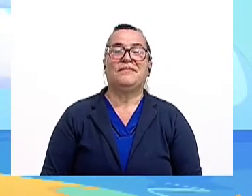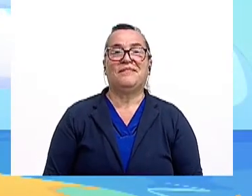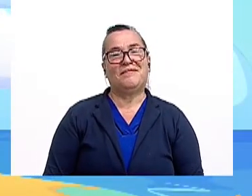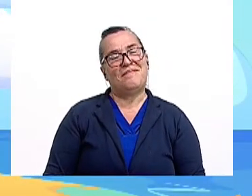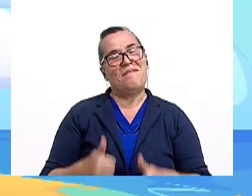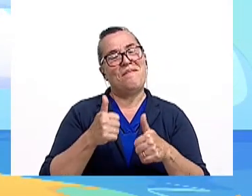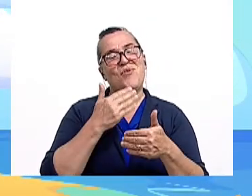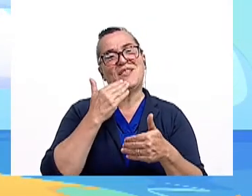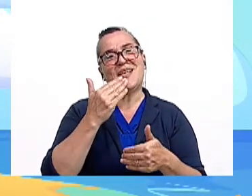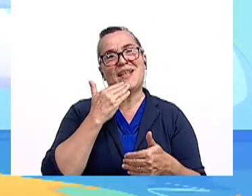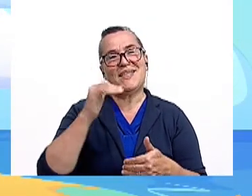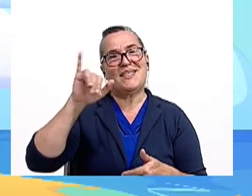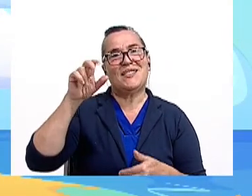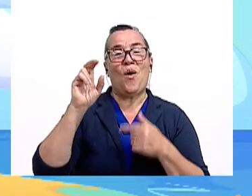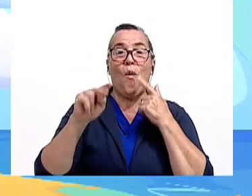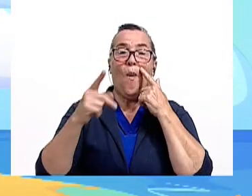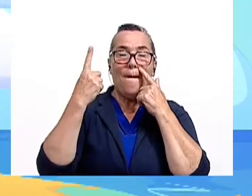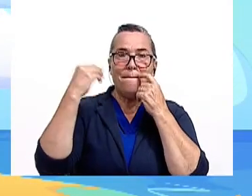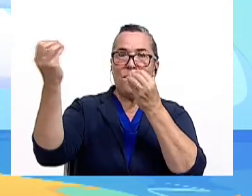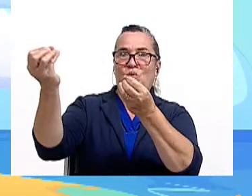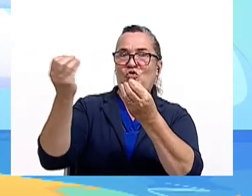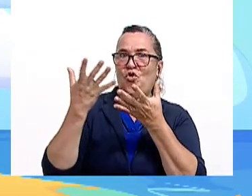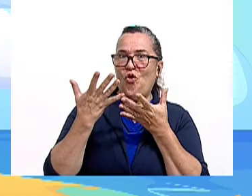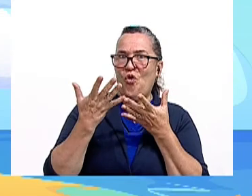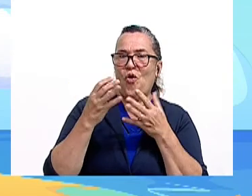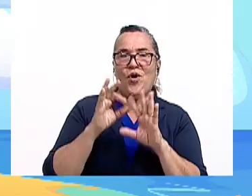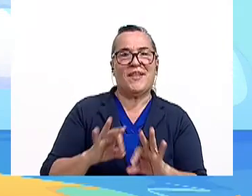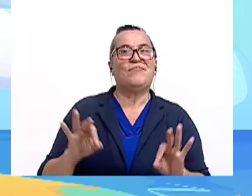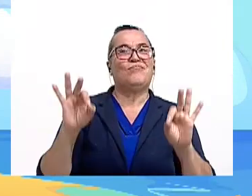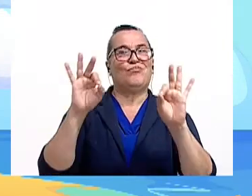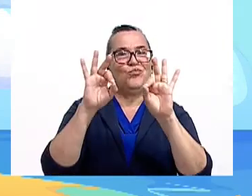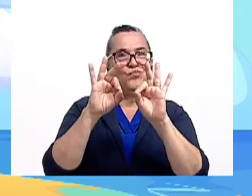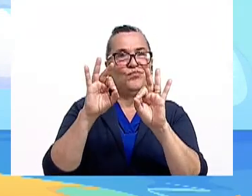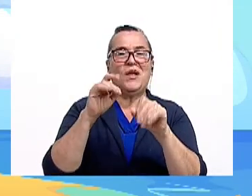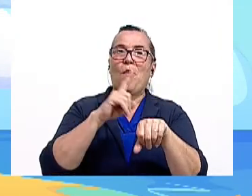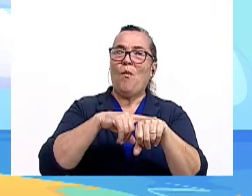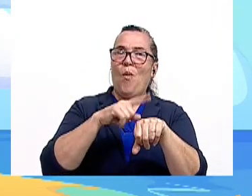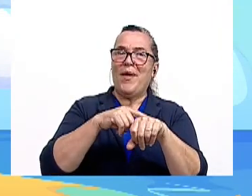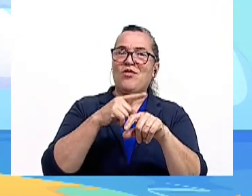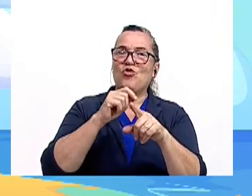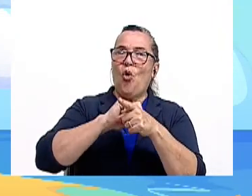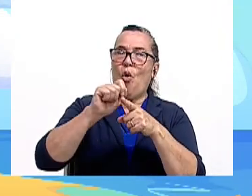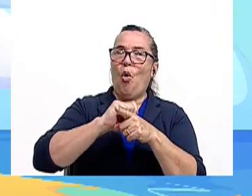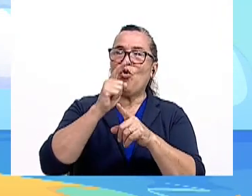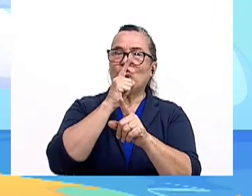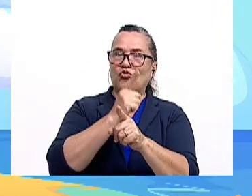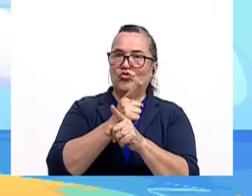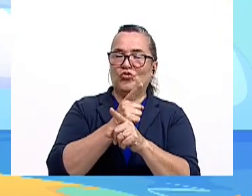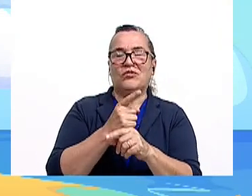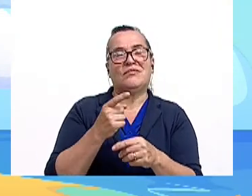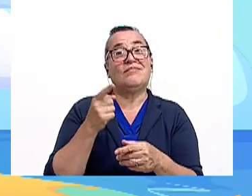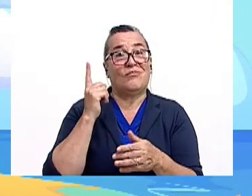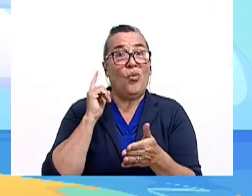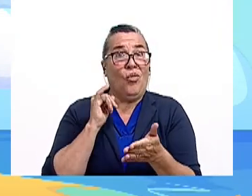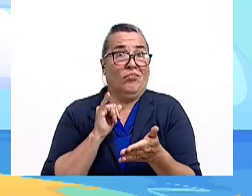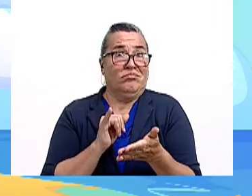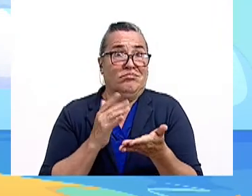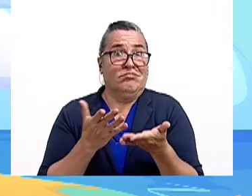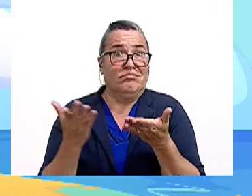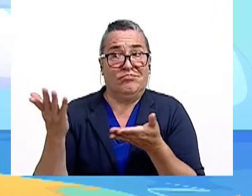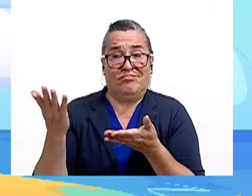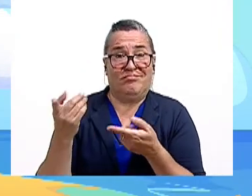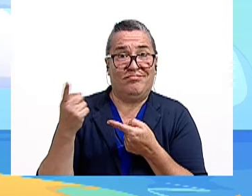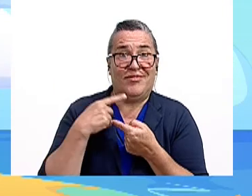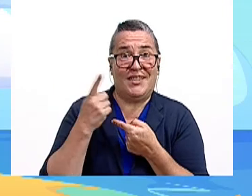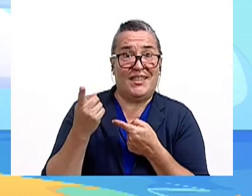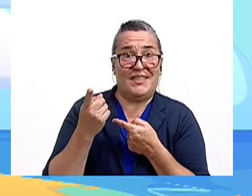Bueno, muchas gracias a Juan por esa información muy importante del momento ortográfico. Precisamente, como él lo